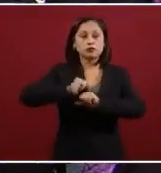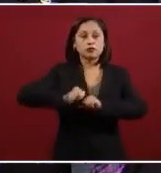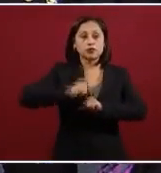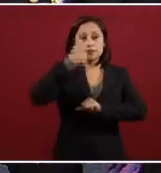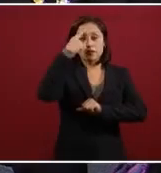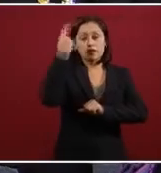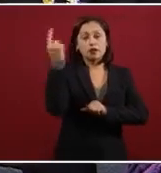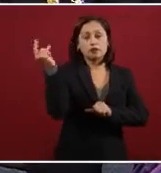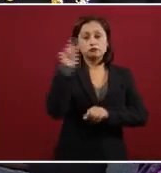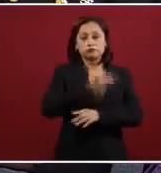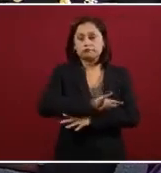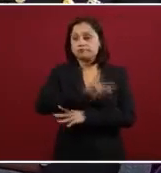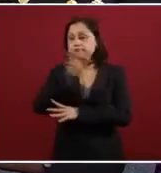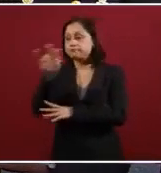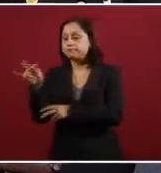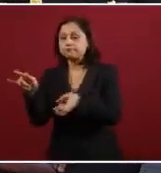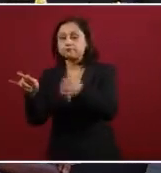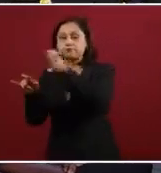misión,